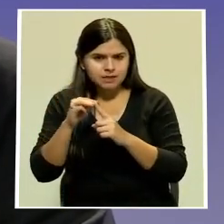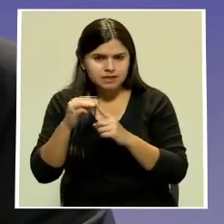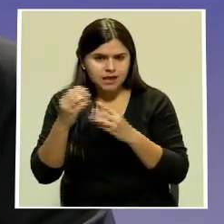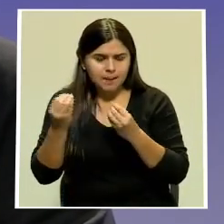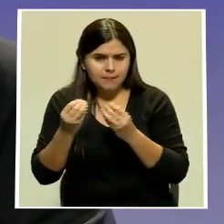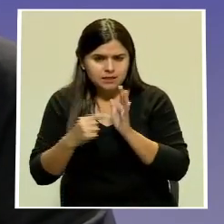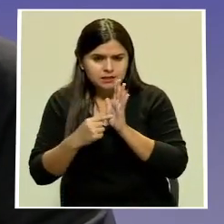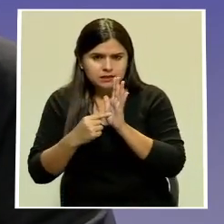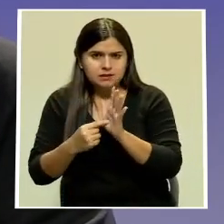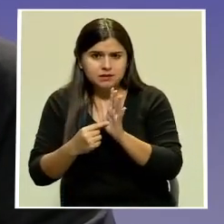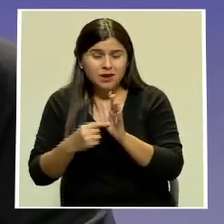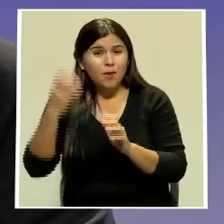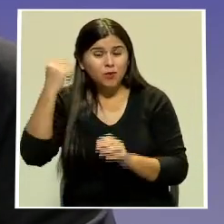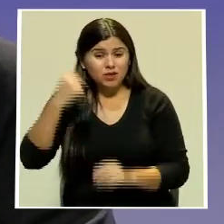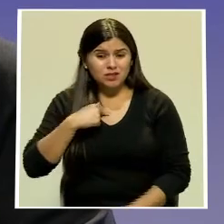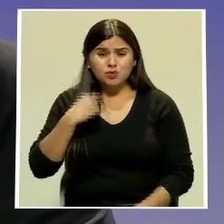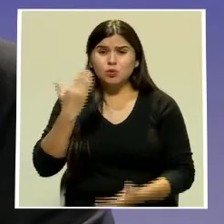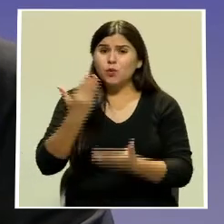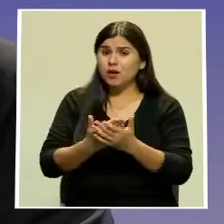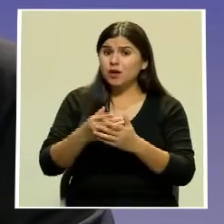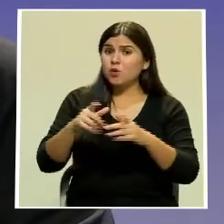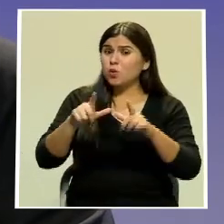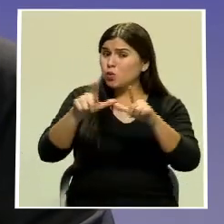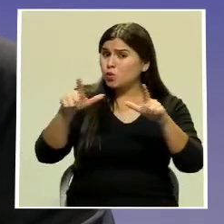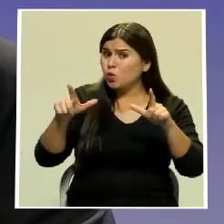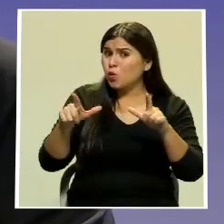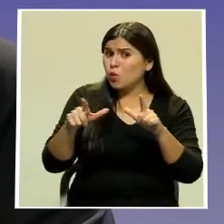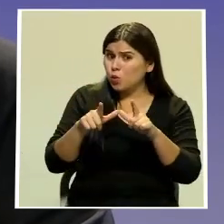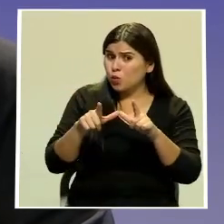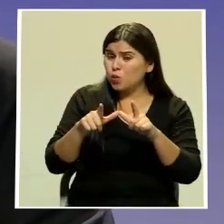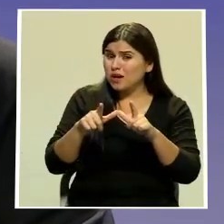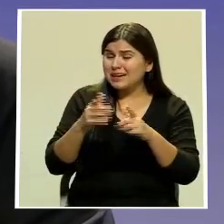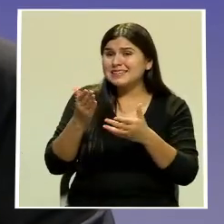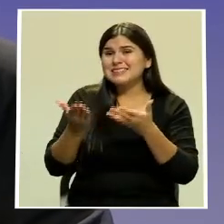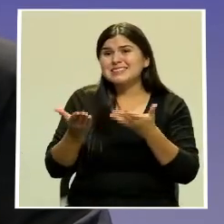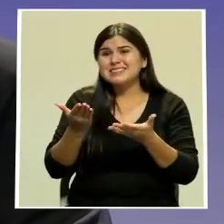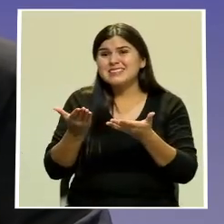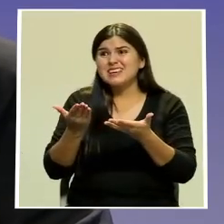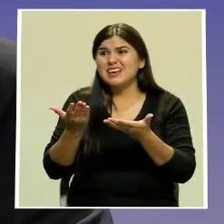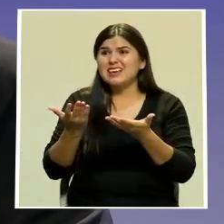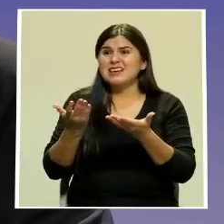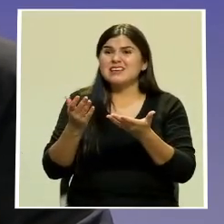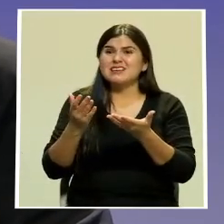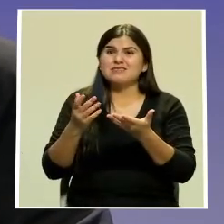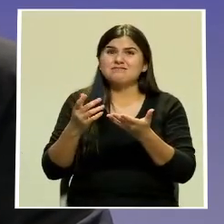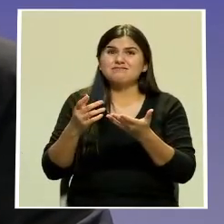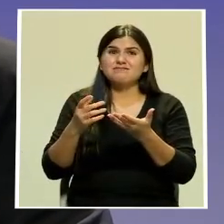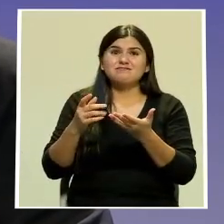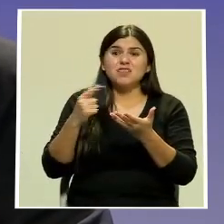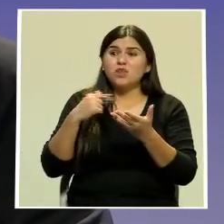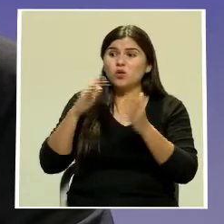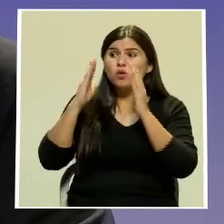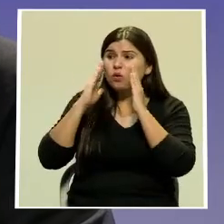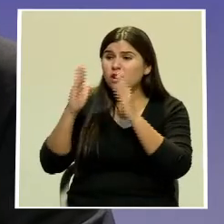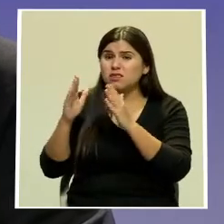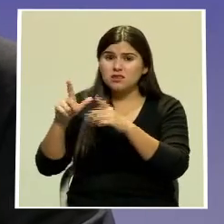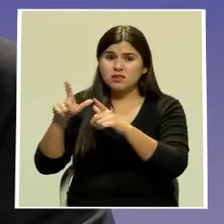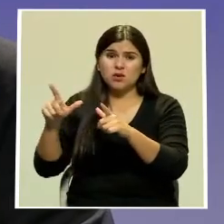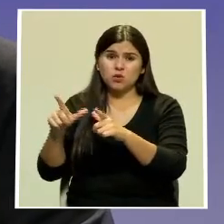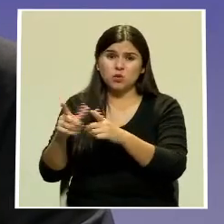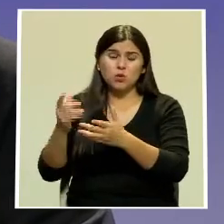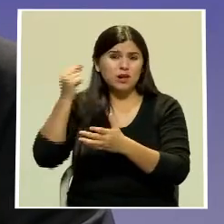en donde los gobiernos, incluyendo nuestros, de alguna manera se han quedado cortos en decisiones agresivas para salir adelante. Yo creo que